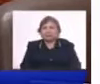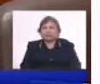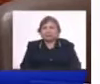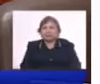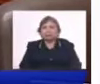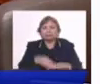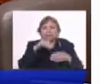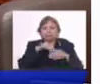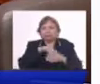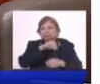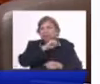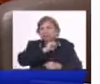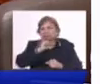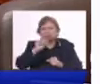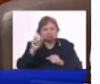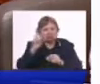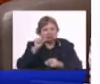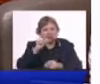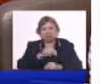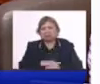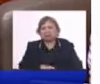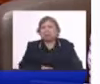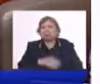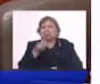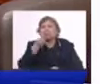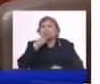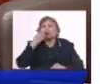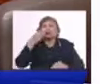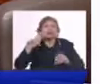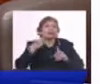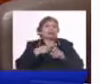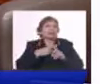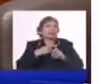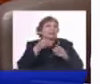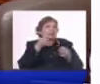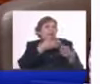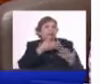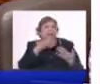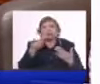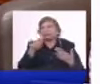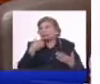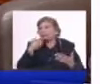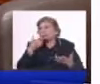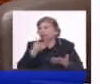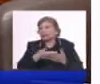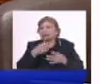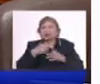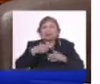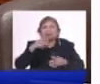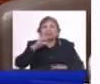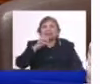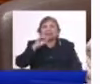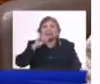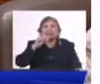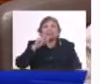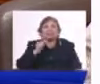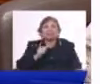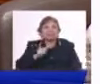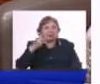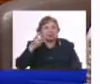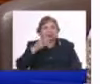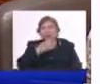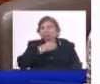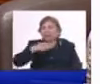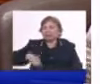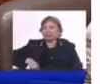Vamos a votar en contra, porque votar a favor sería votar a favor de Dina Boluarte para